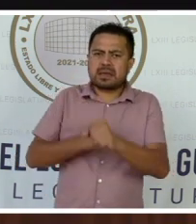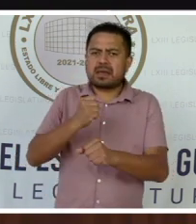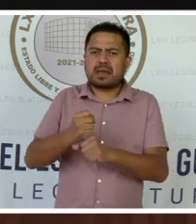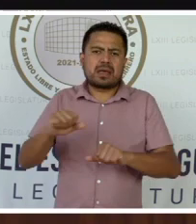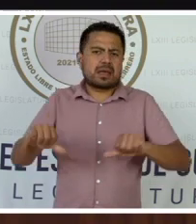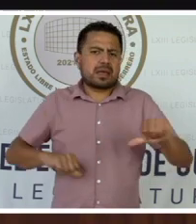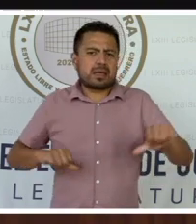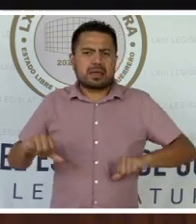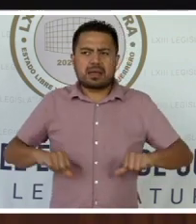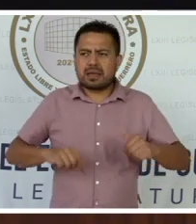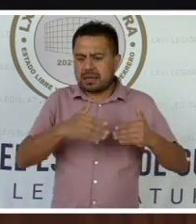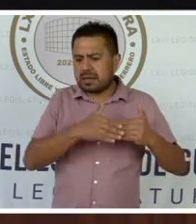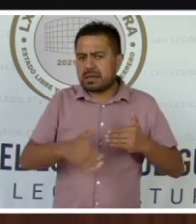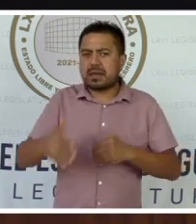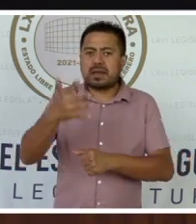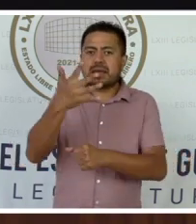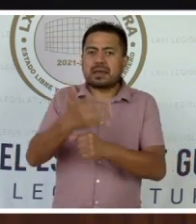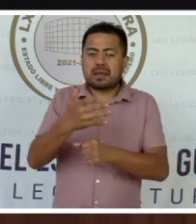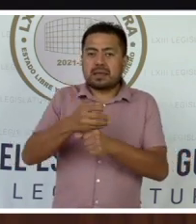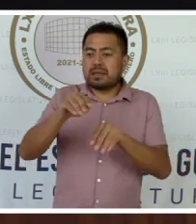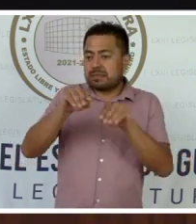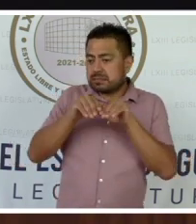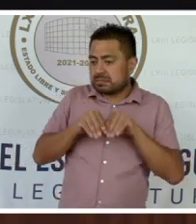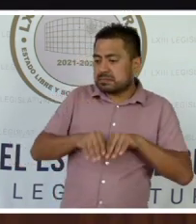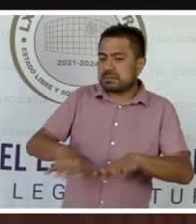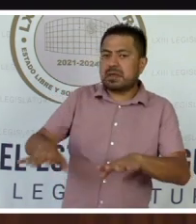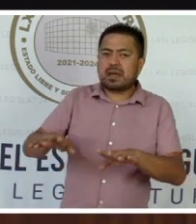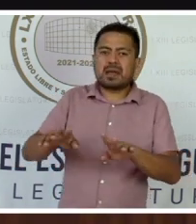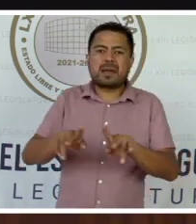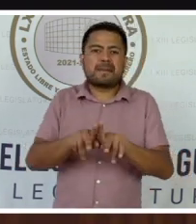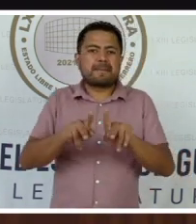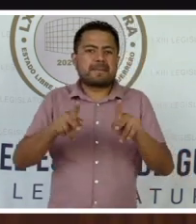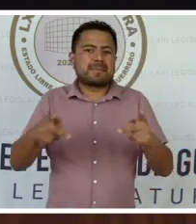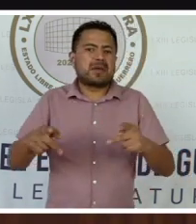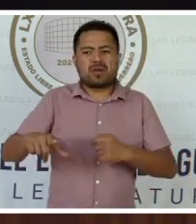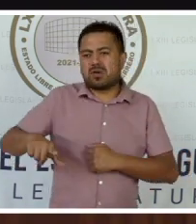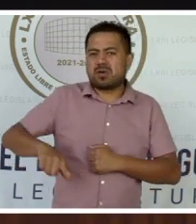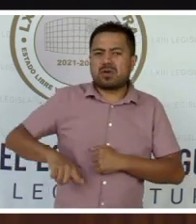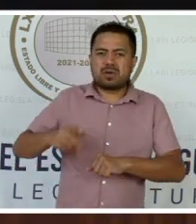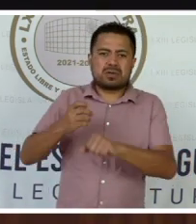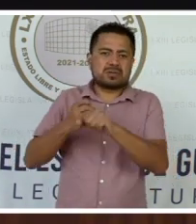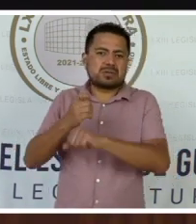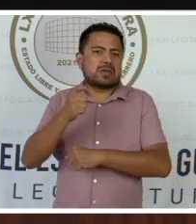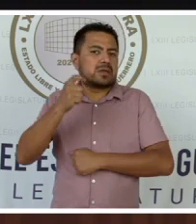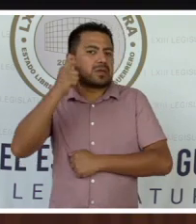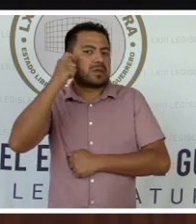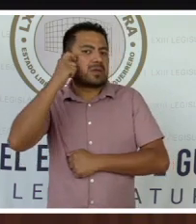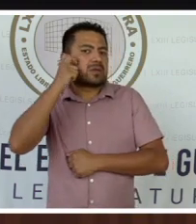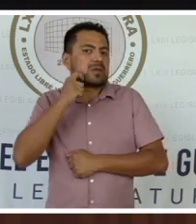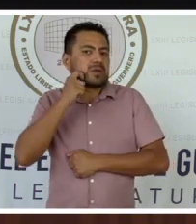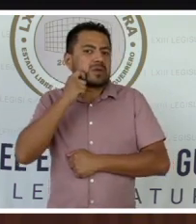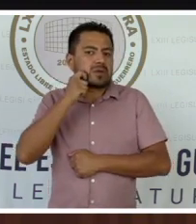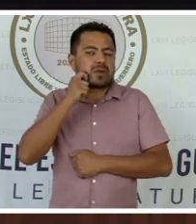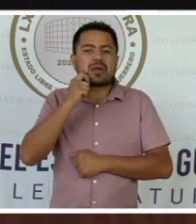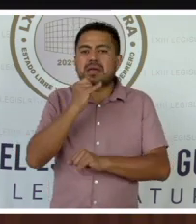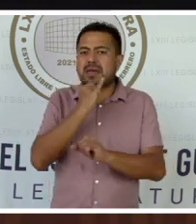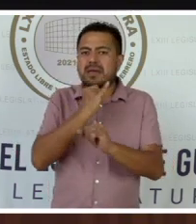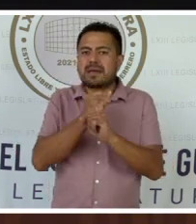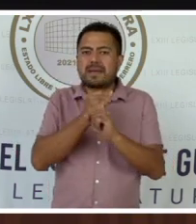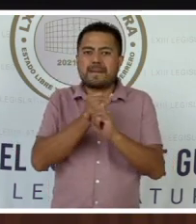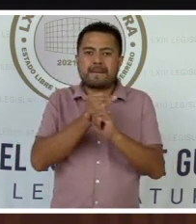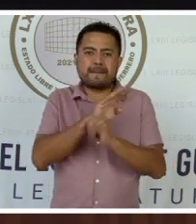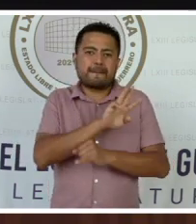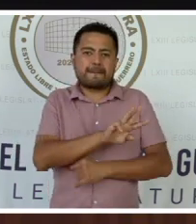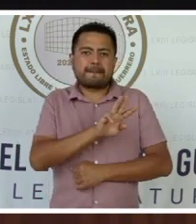actividades quinto publíquese el presente decreto en el periódico oficial del gobierno del Estado de Guerrero y en la página web del